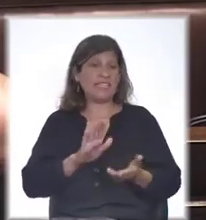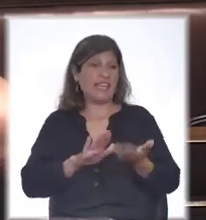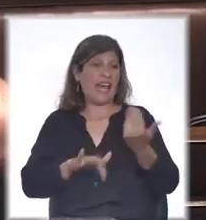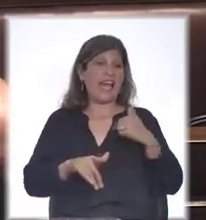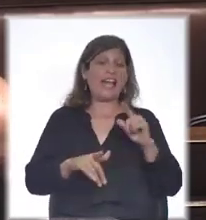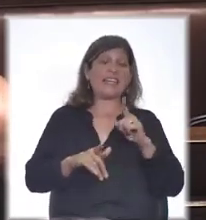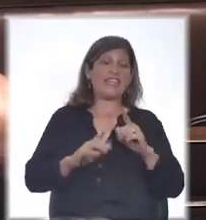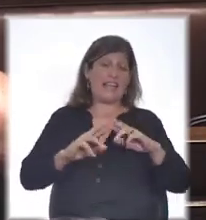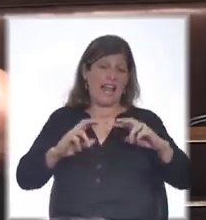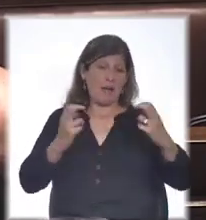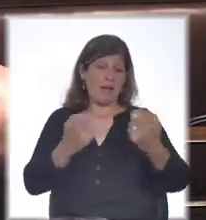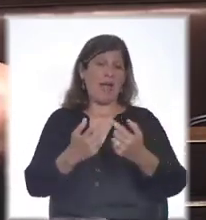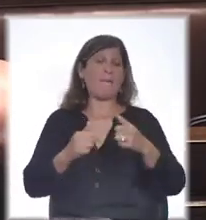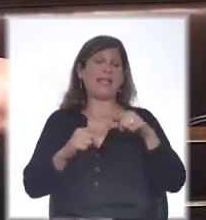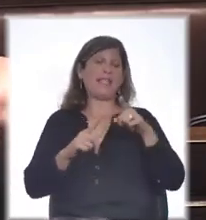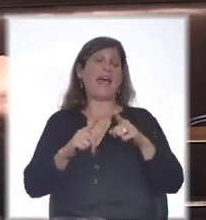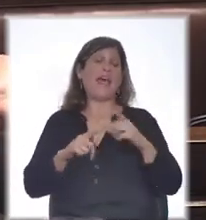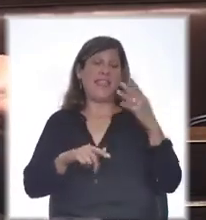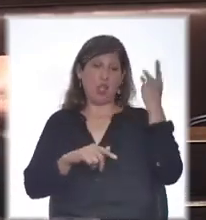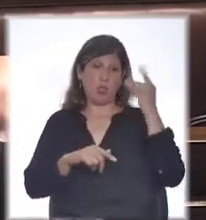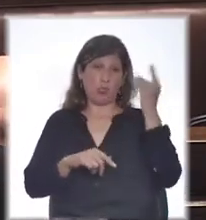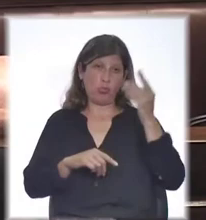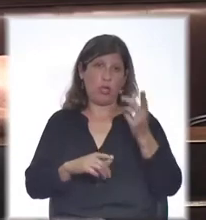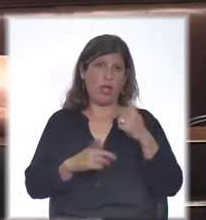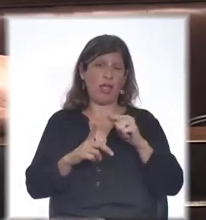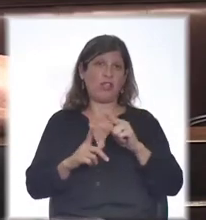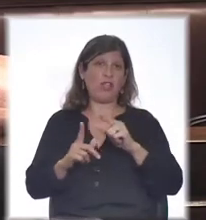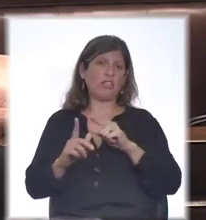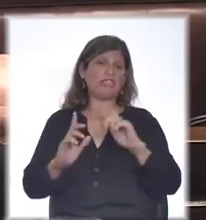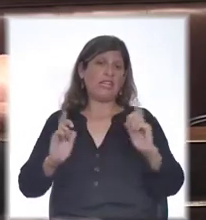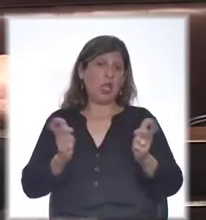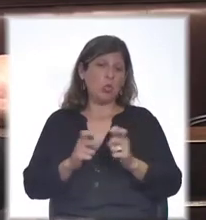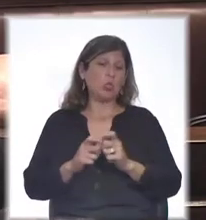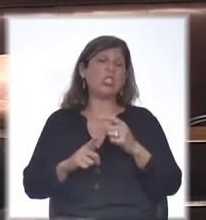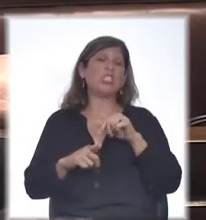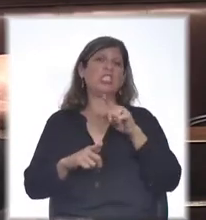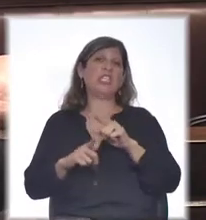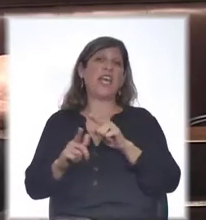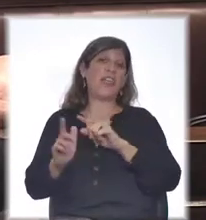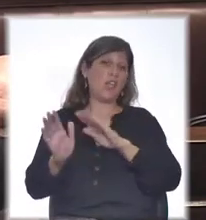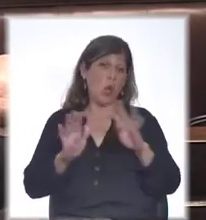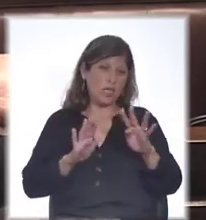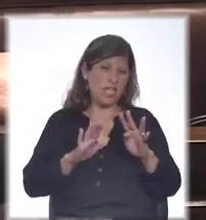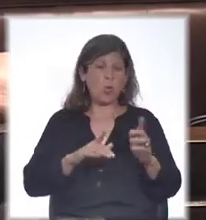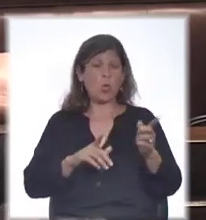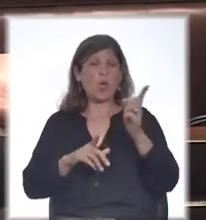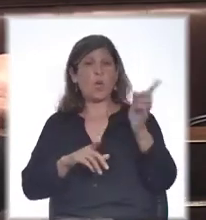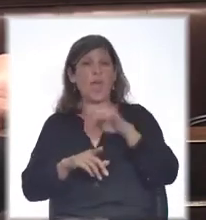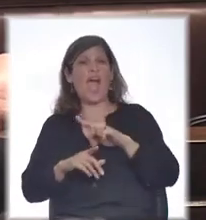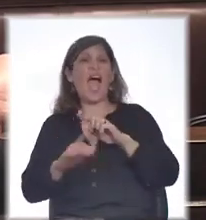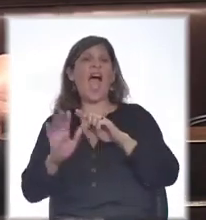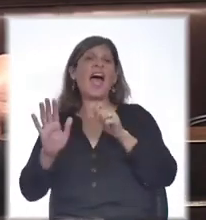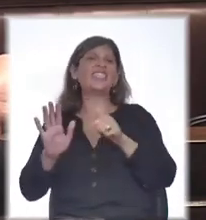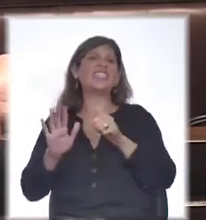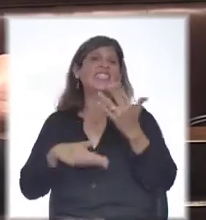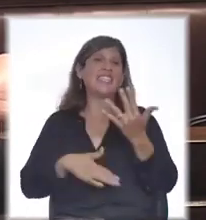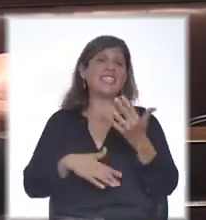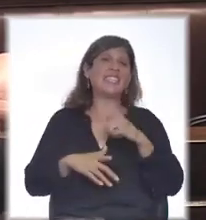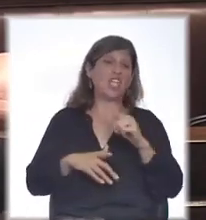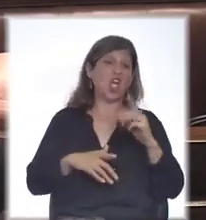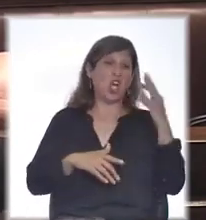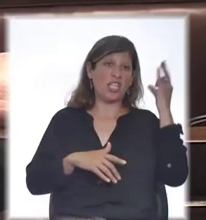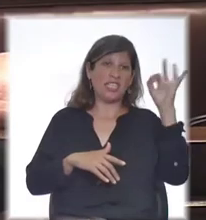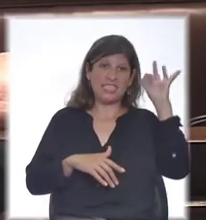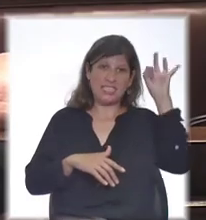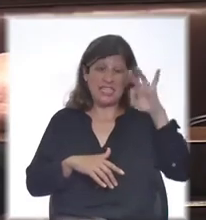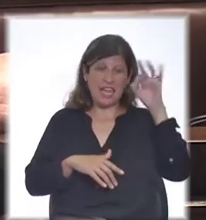representantes, de 99 a 65, y de senadores, de 30 se pasaba a 20, y